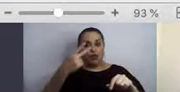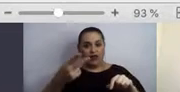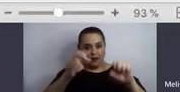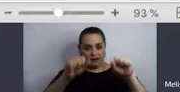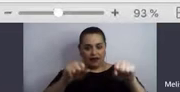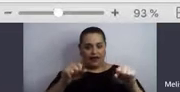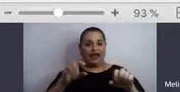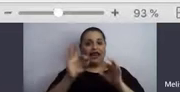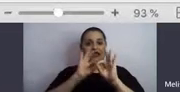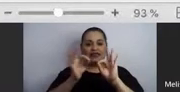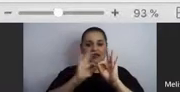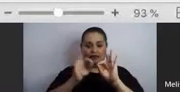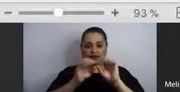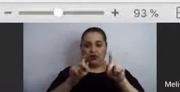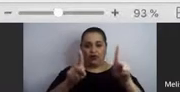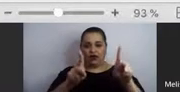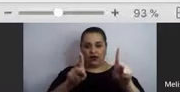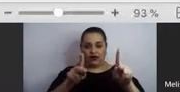Ok.